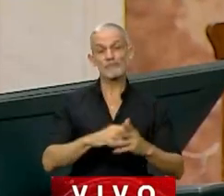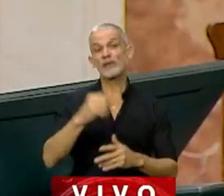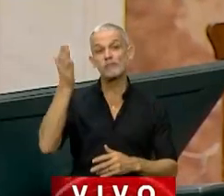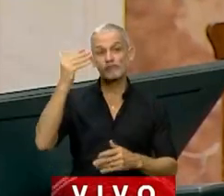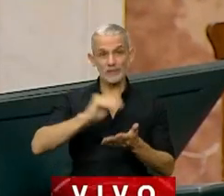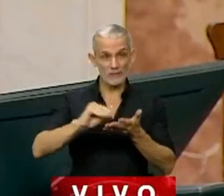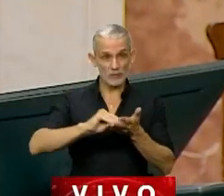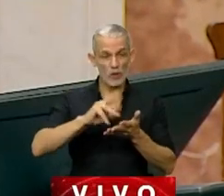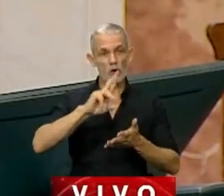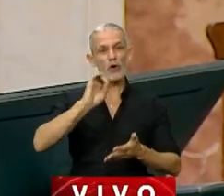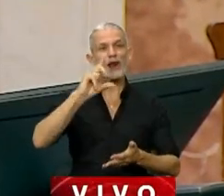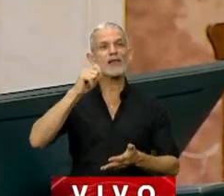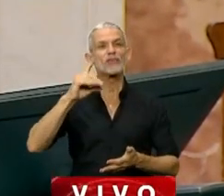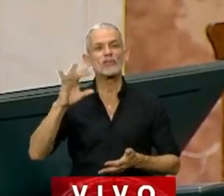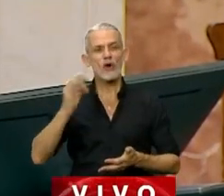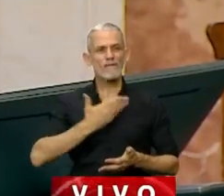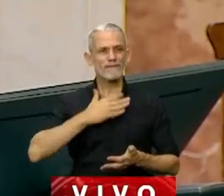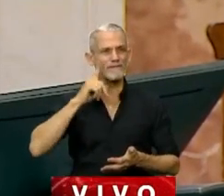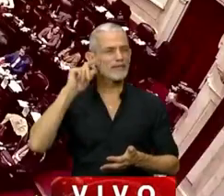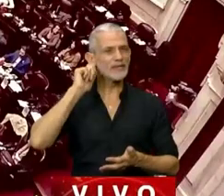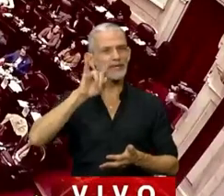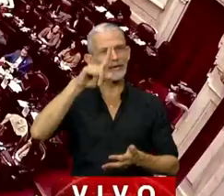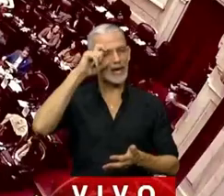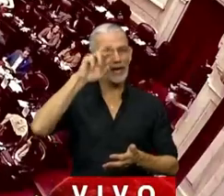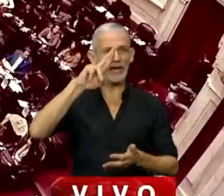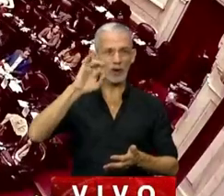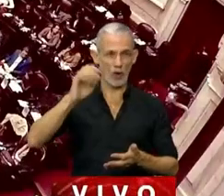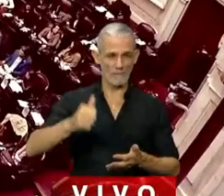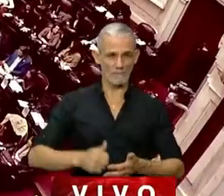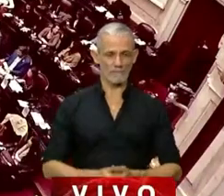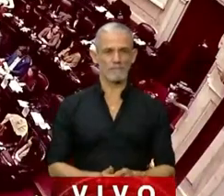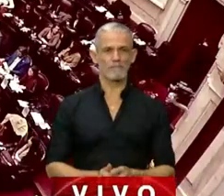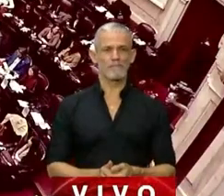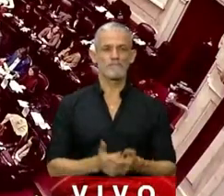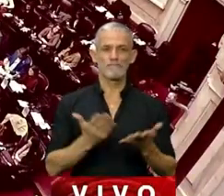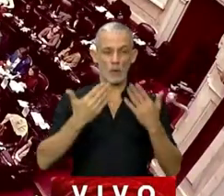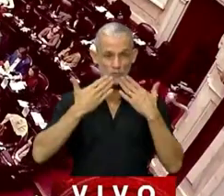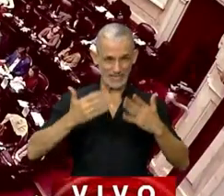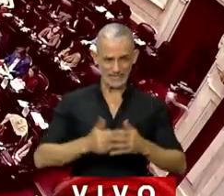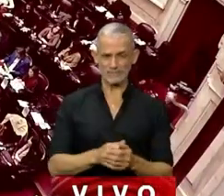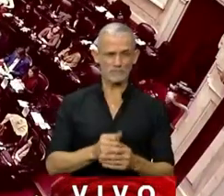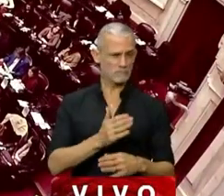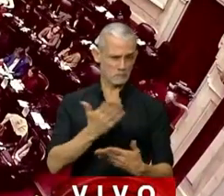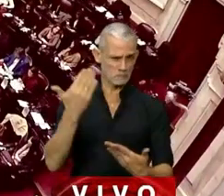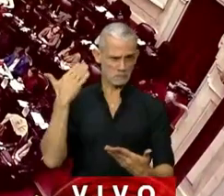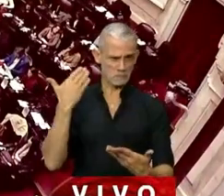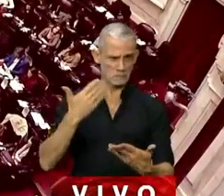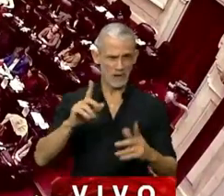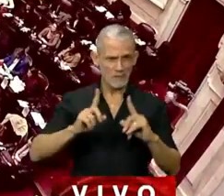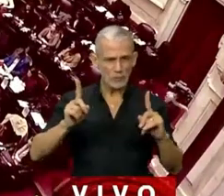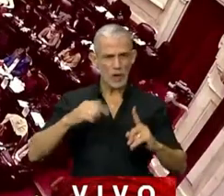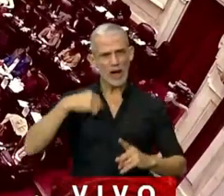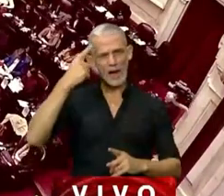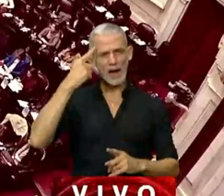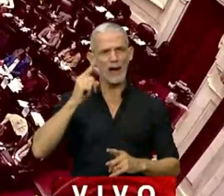Tiene la palabra el diputado Rolando Figueroa. Muchas gracias, señor presidente. Hasta hace algunos minutos